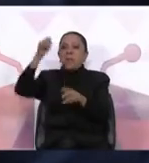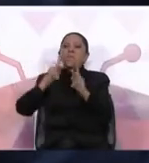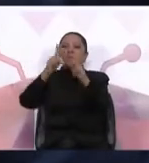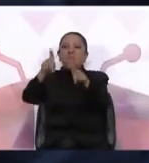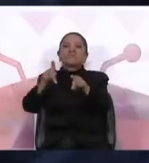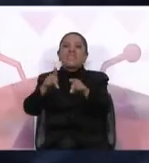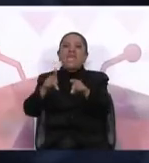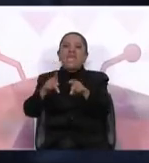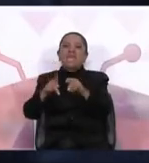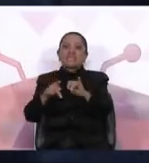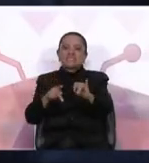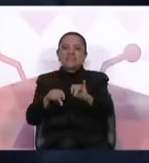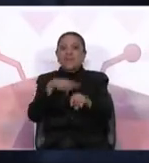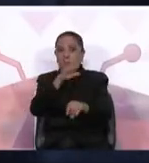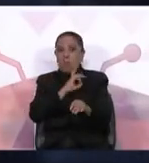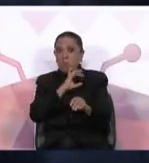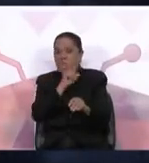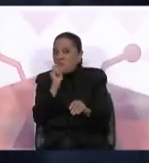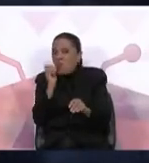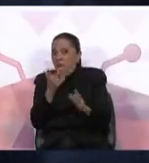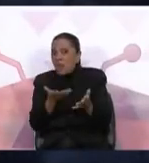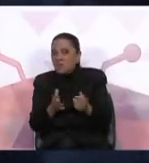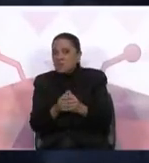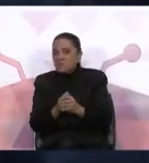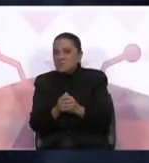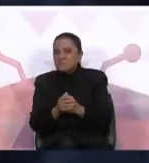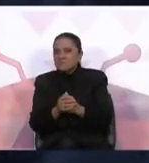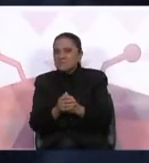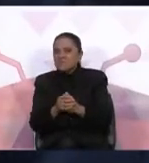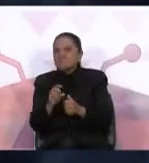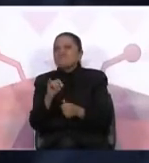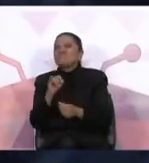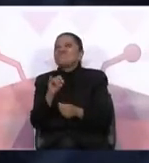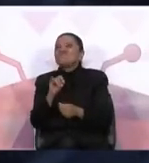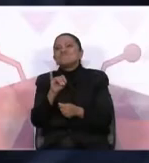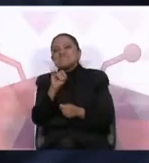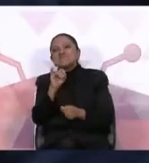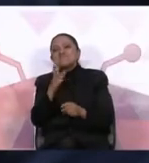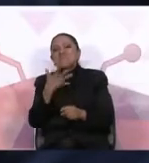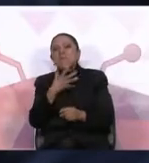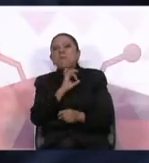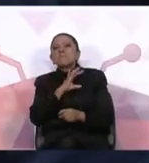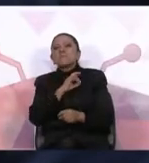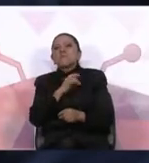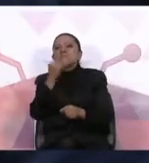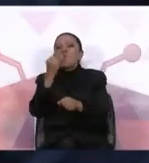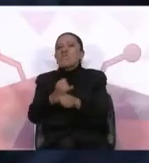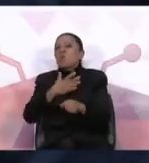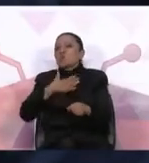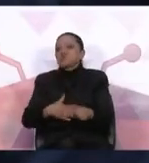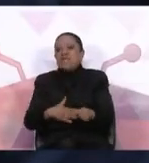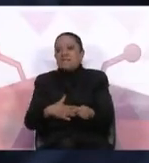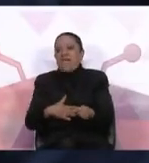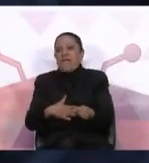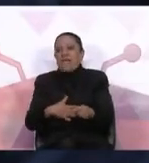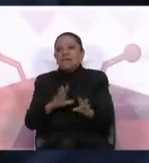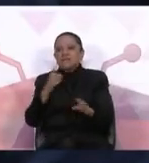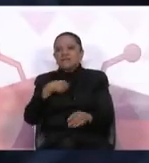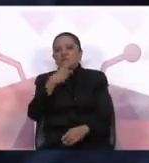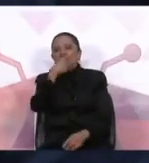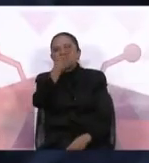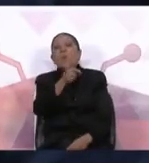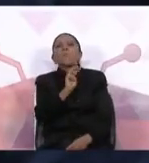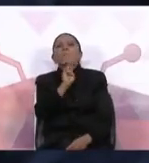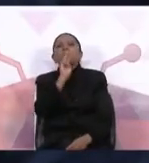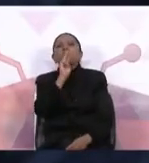miedo a algo si tengo miedo a la injusticia si yo le digo mamá en que piensa